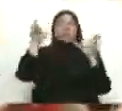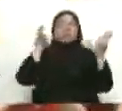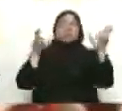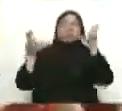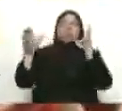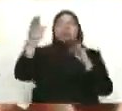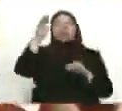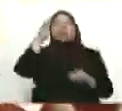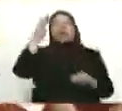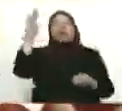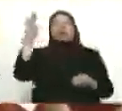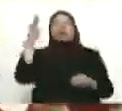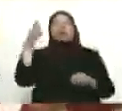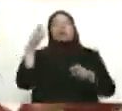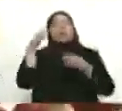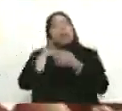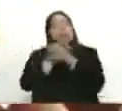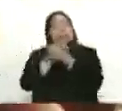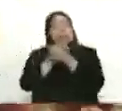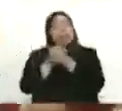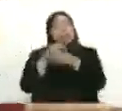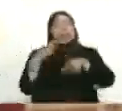saluda solidario